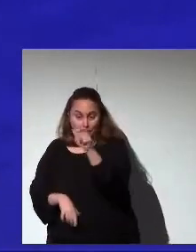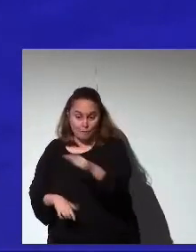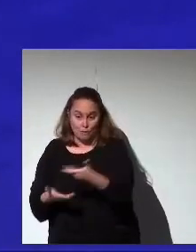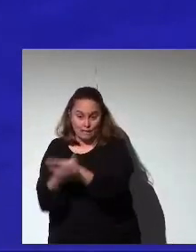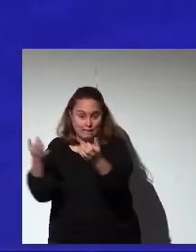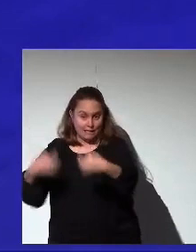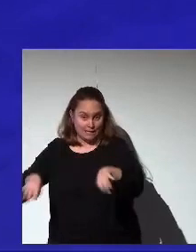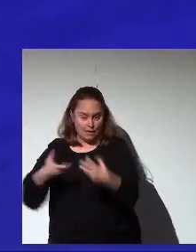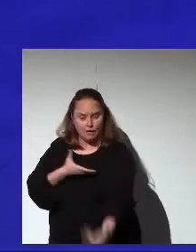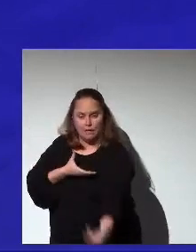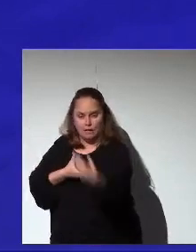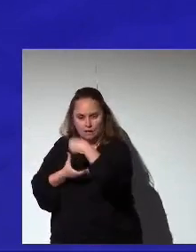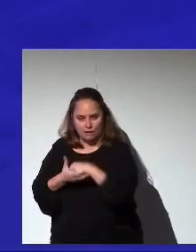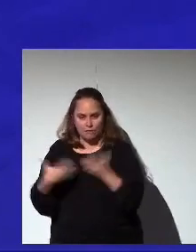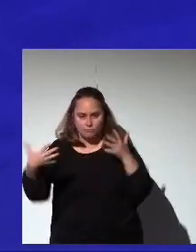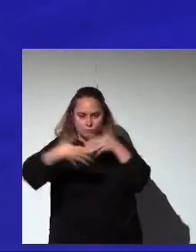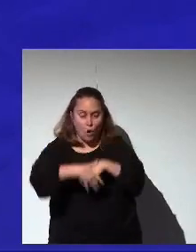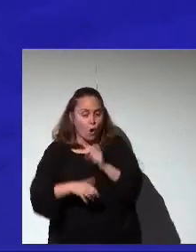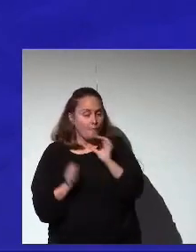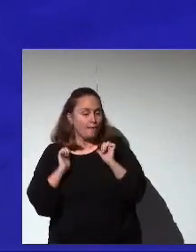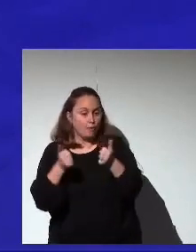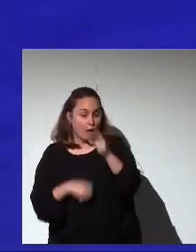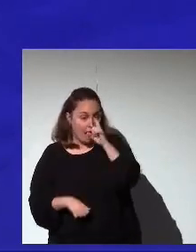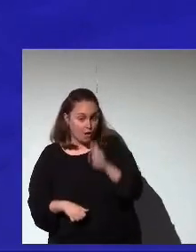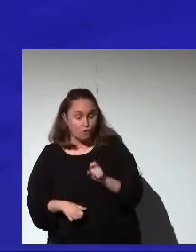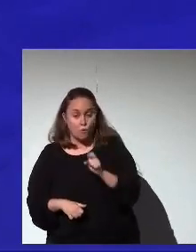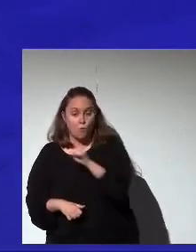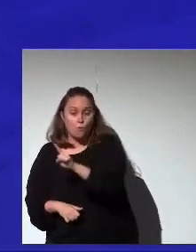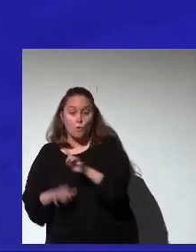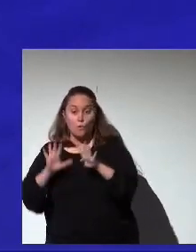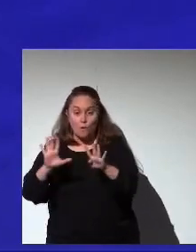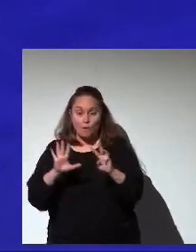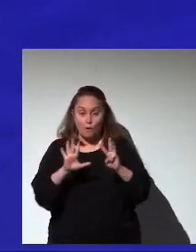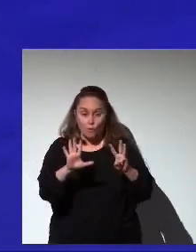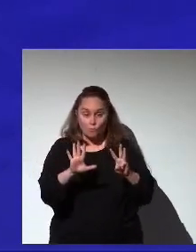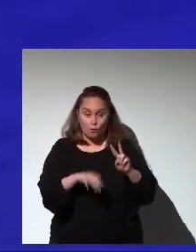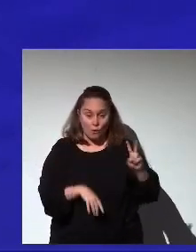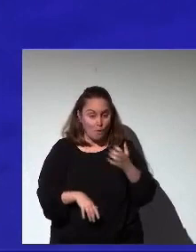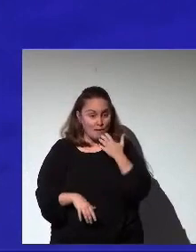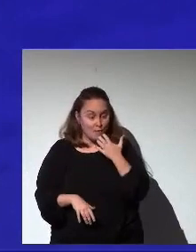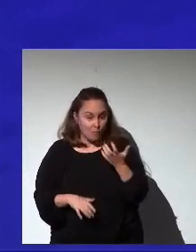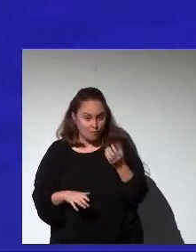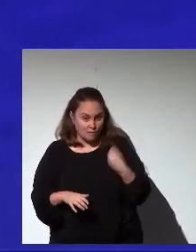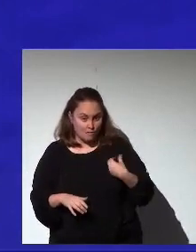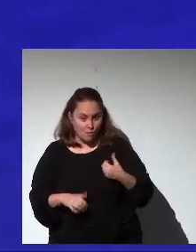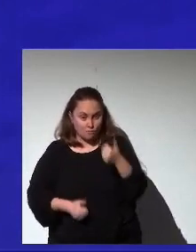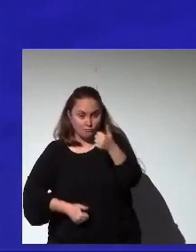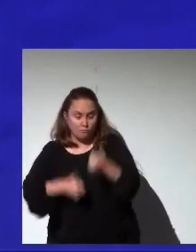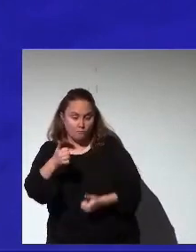empezó, por un lado, a partir del año 82, como lo decía ayer, por ejemplo, con el Mundial de Fútbol, que parecía una cosa un